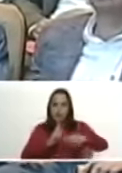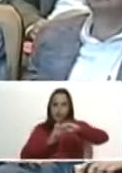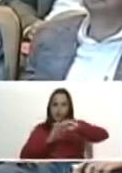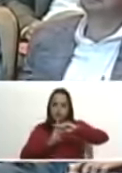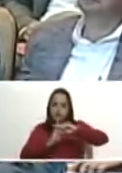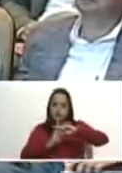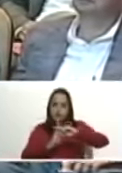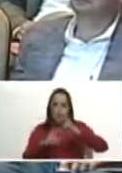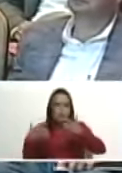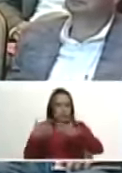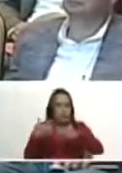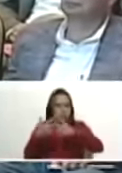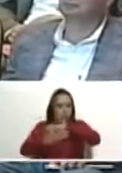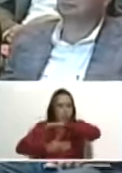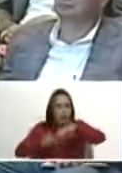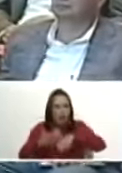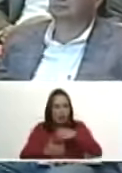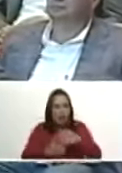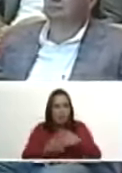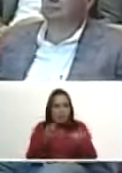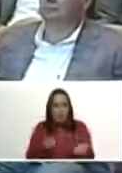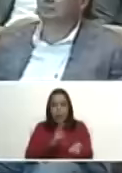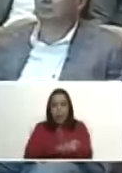un conflicto en escalada